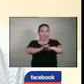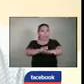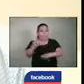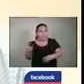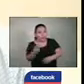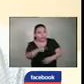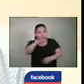instituciones.